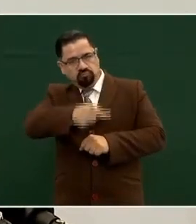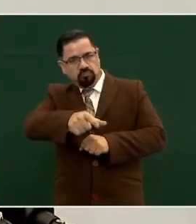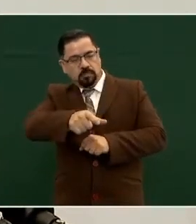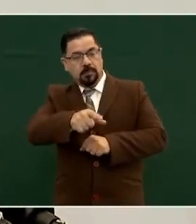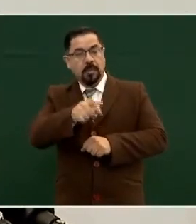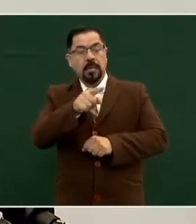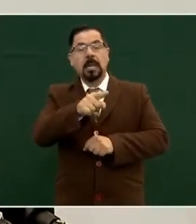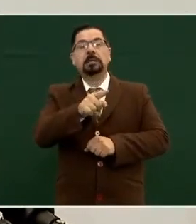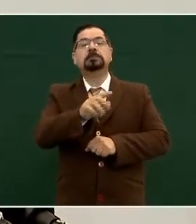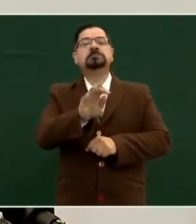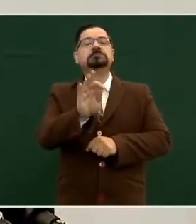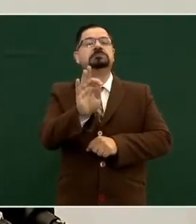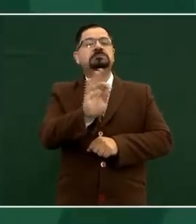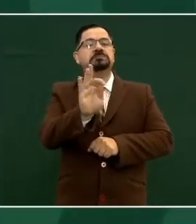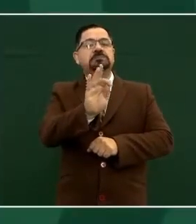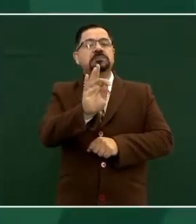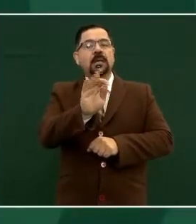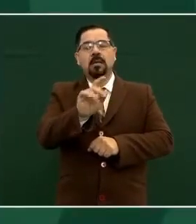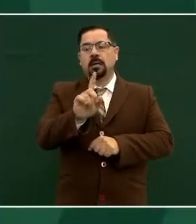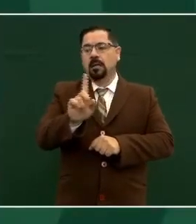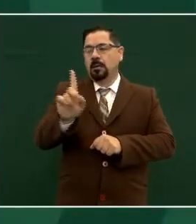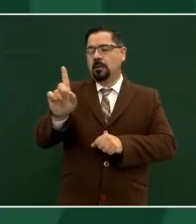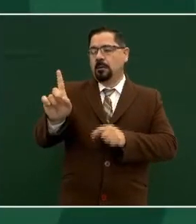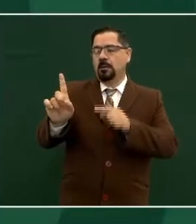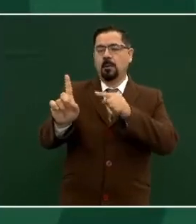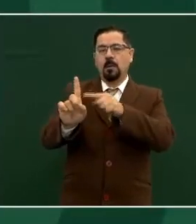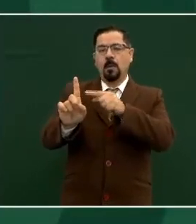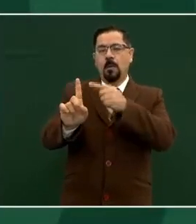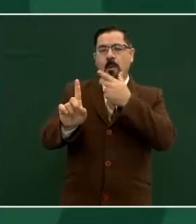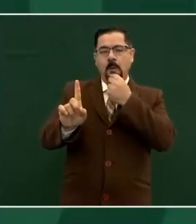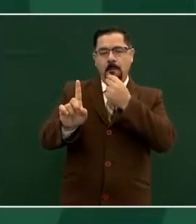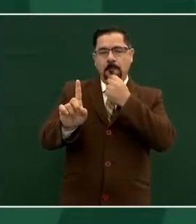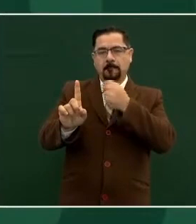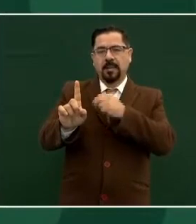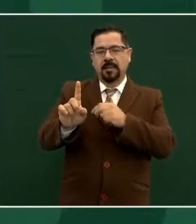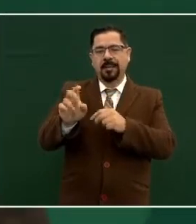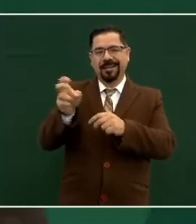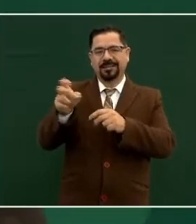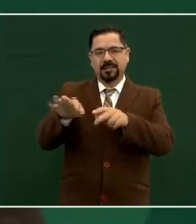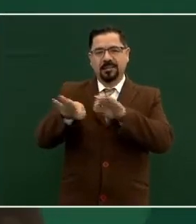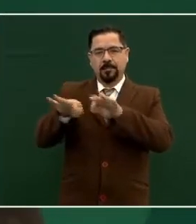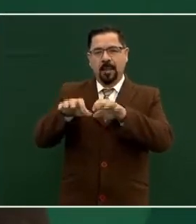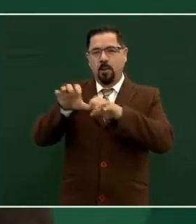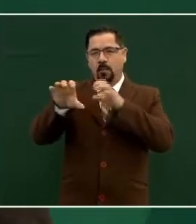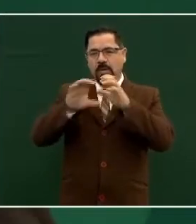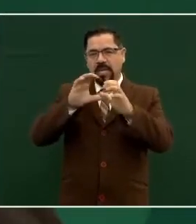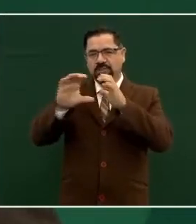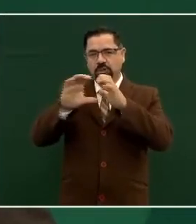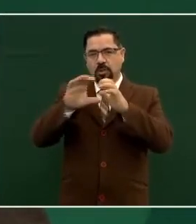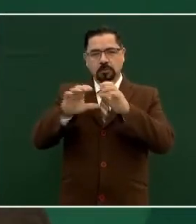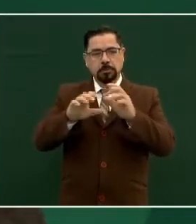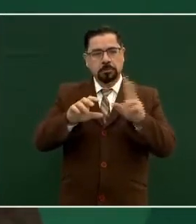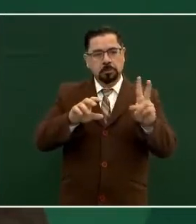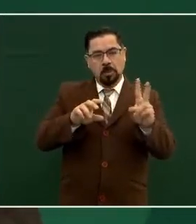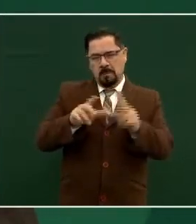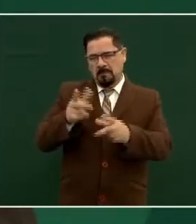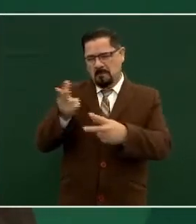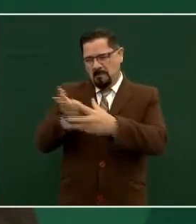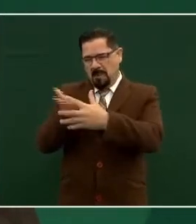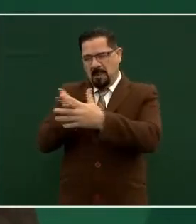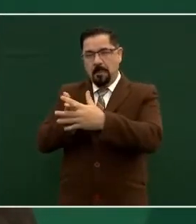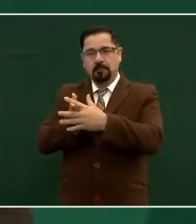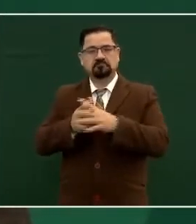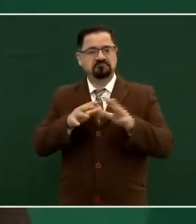probable participación en el homicidio cometido contra este periodista. Se aseguró